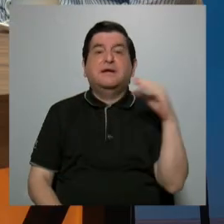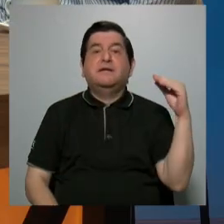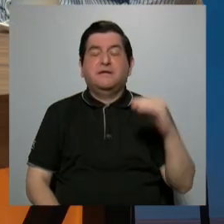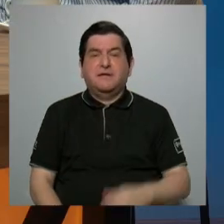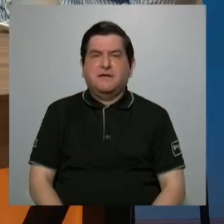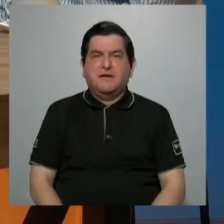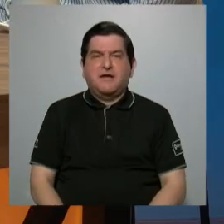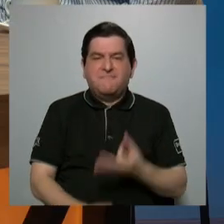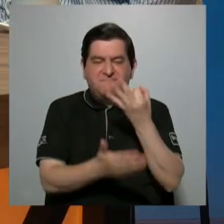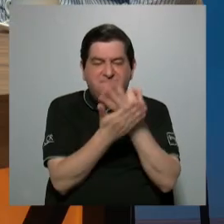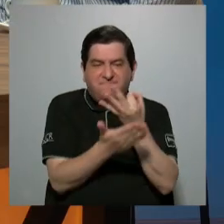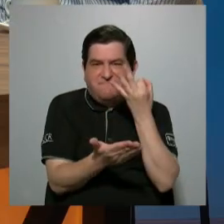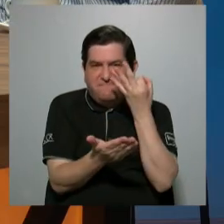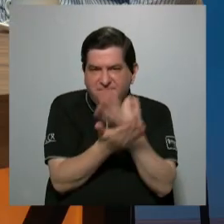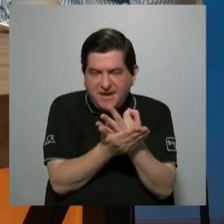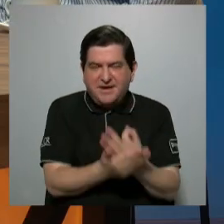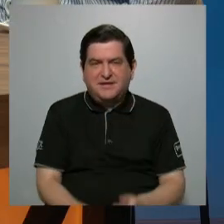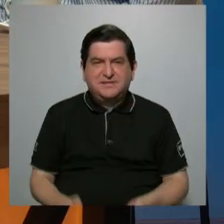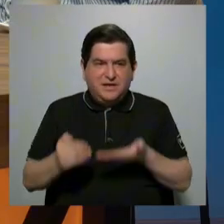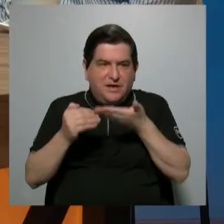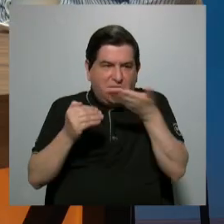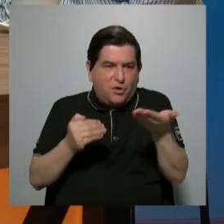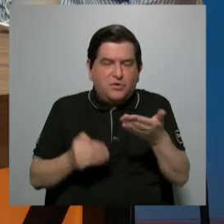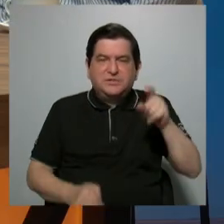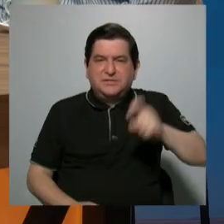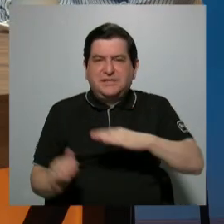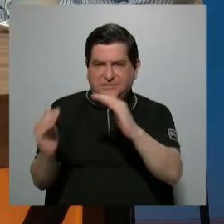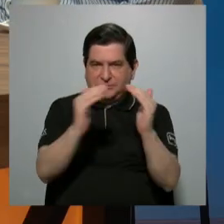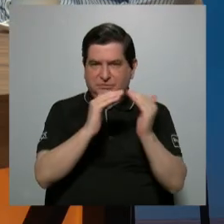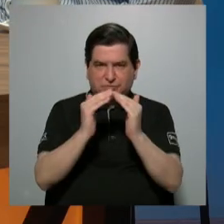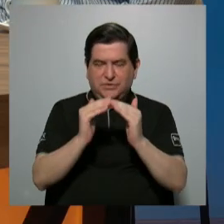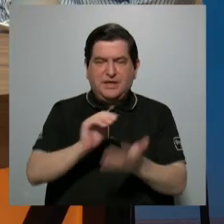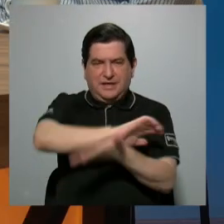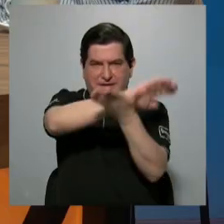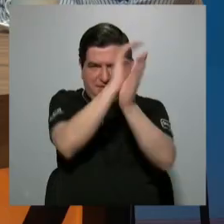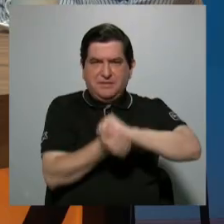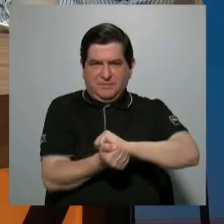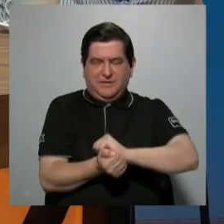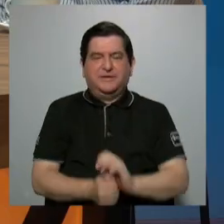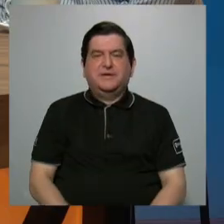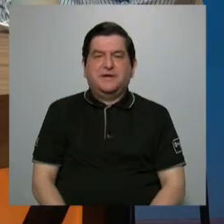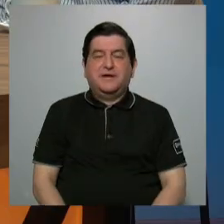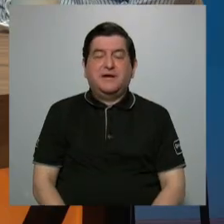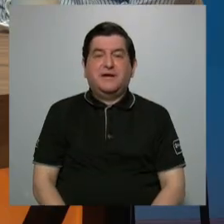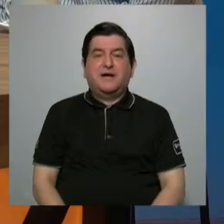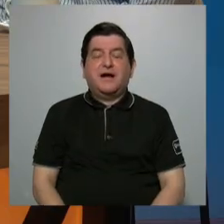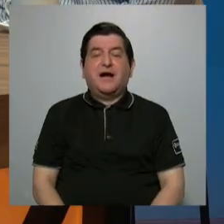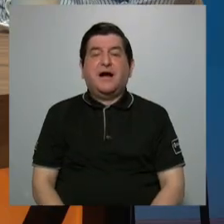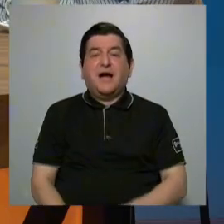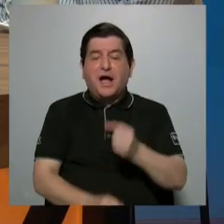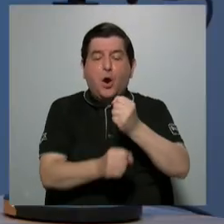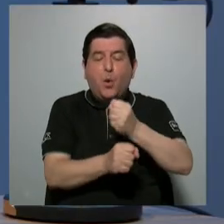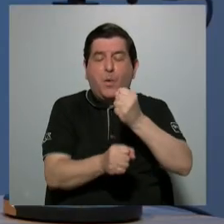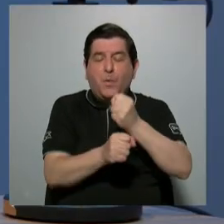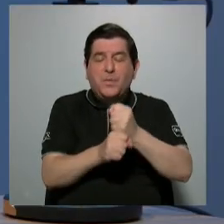la financiación de las cosas que la ciudad necesita para transformarse. Y la figura de operador urbano también es bastante nueva, es